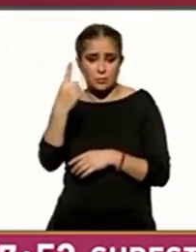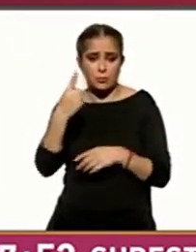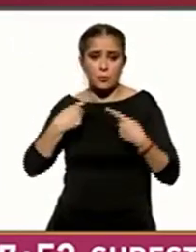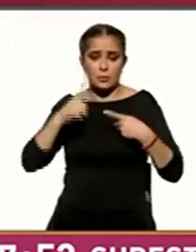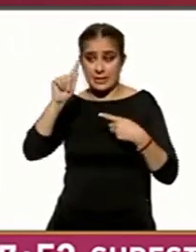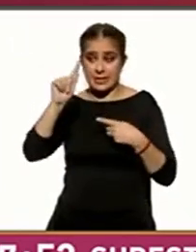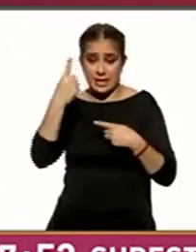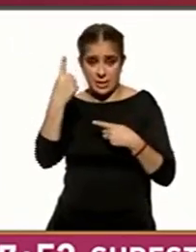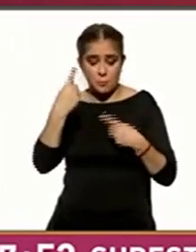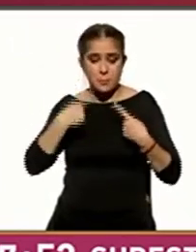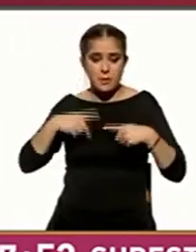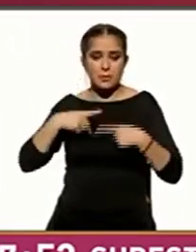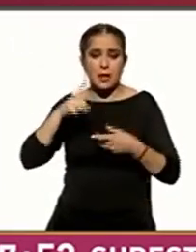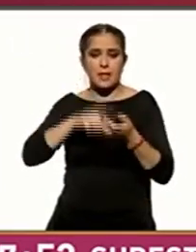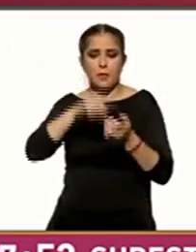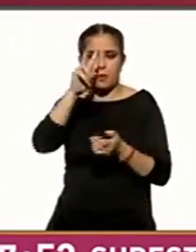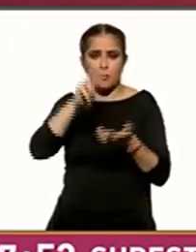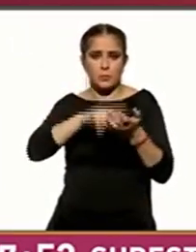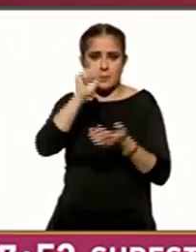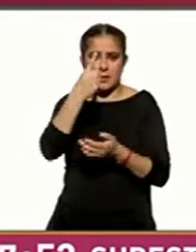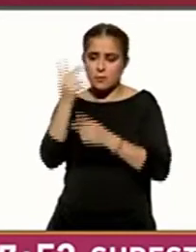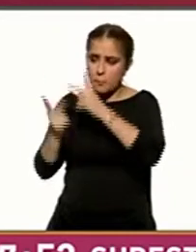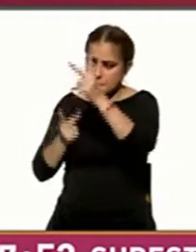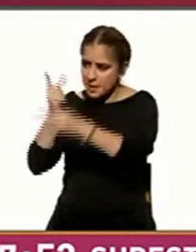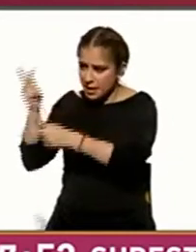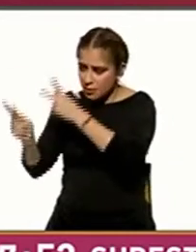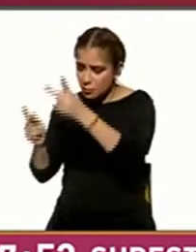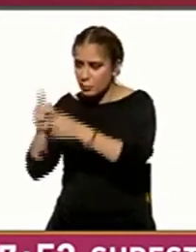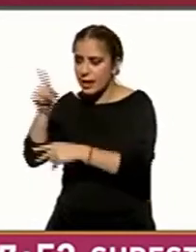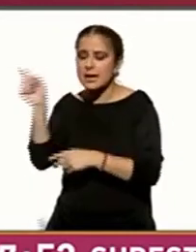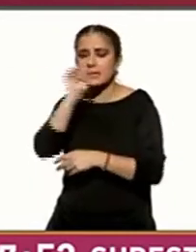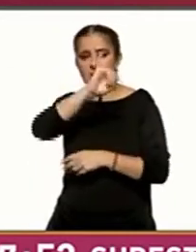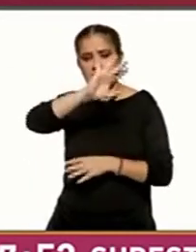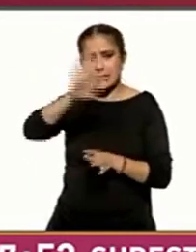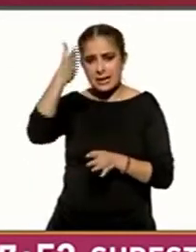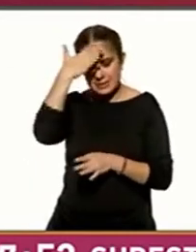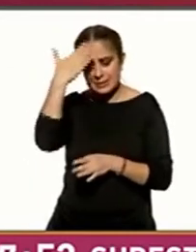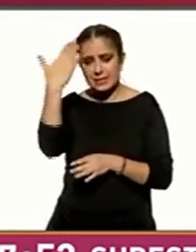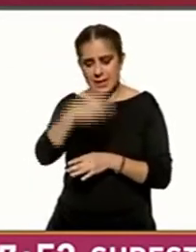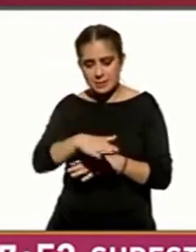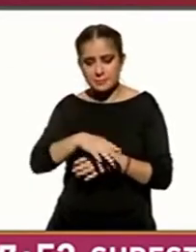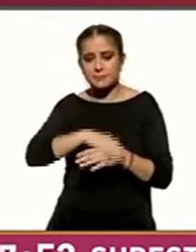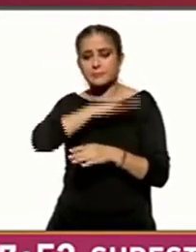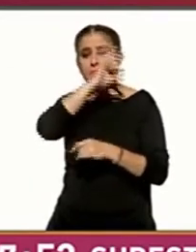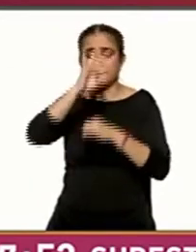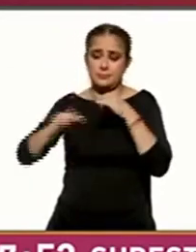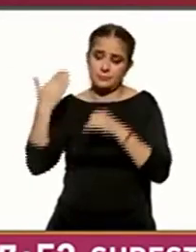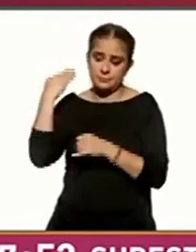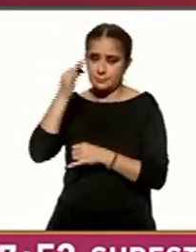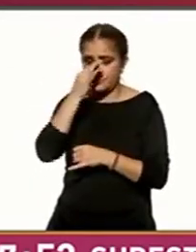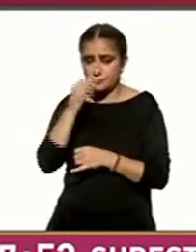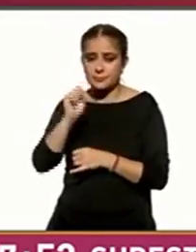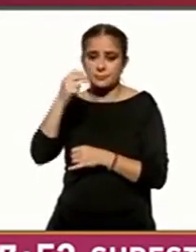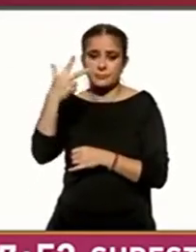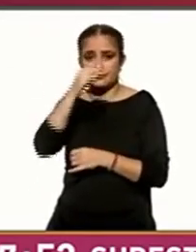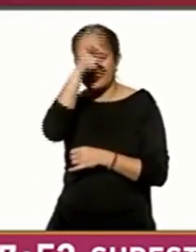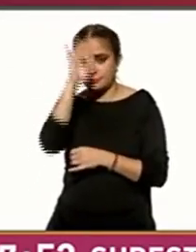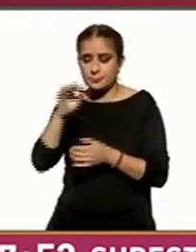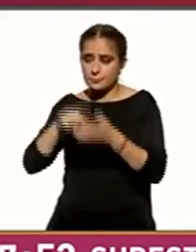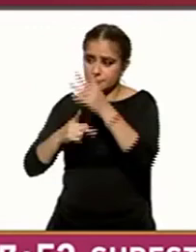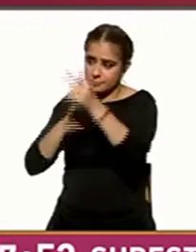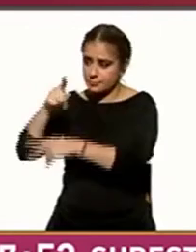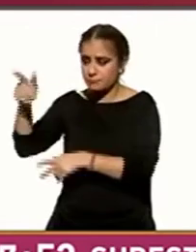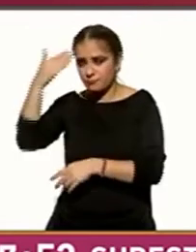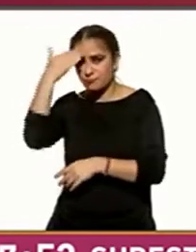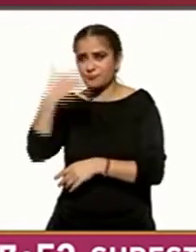que es cuando se lanza esta iniciativa, esta demanda, y en nuestro último registro 68%, es decir, es